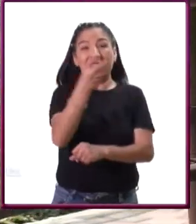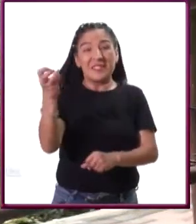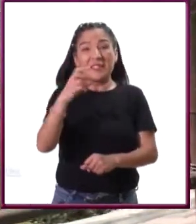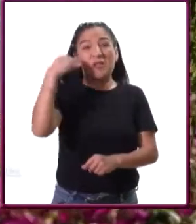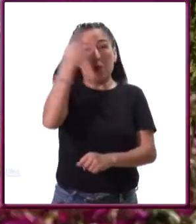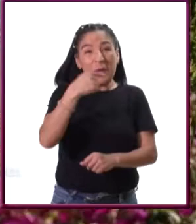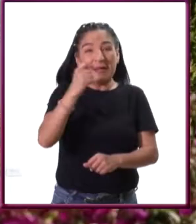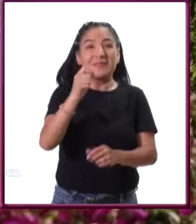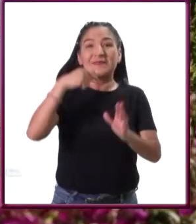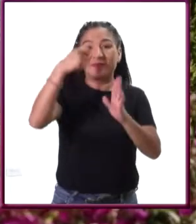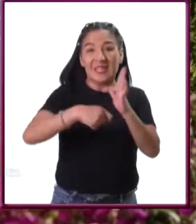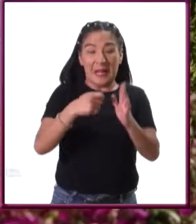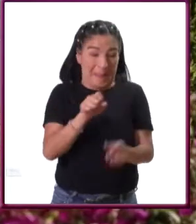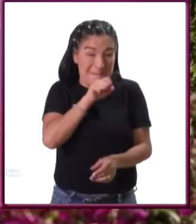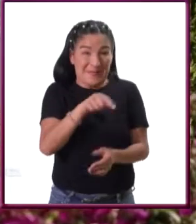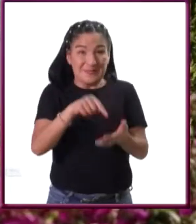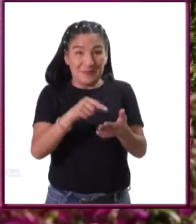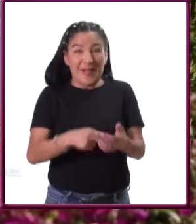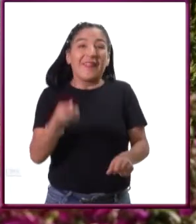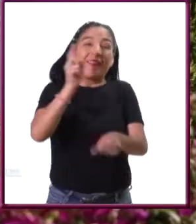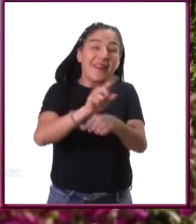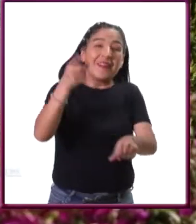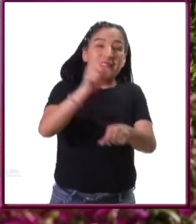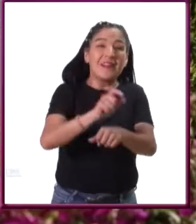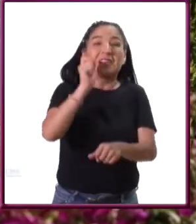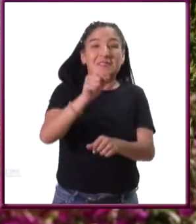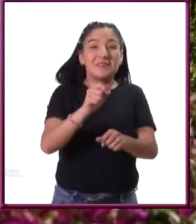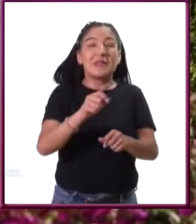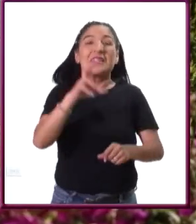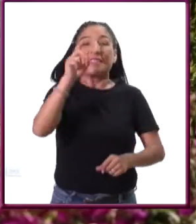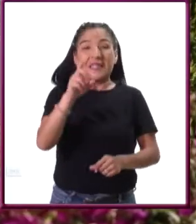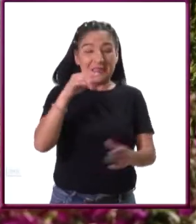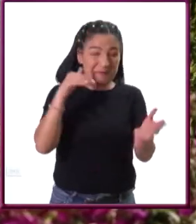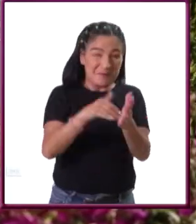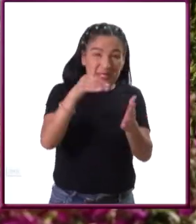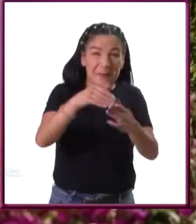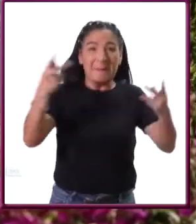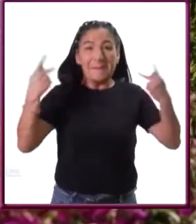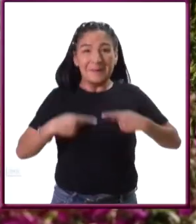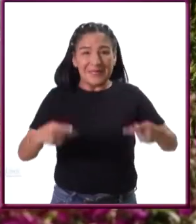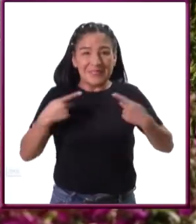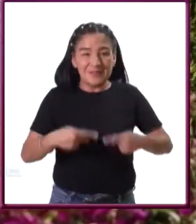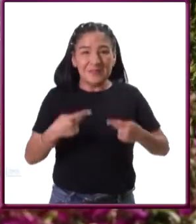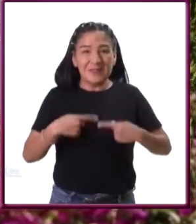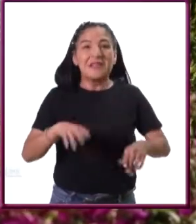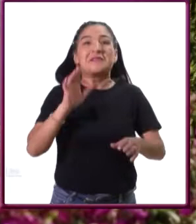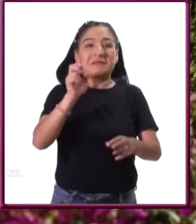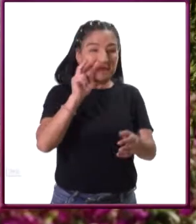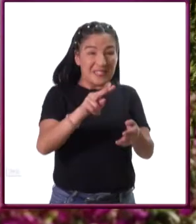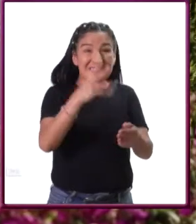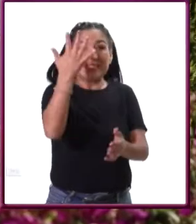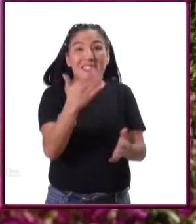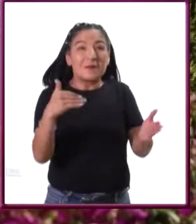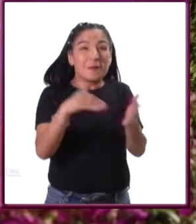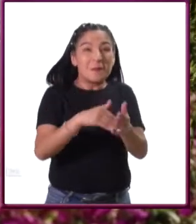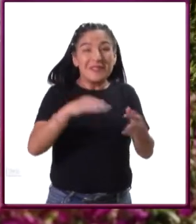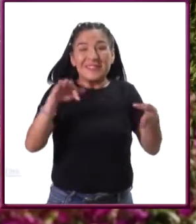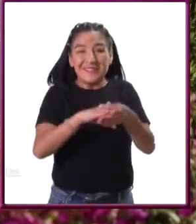ese sitio web, cada día, un promedio de 30 millones de personas ven cerca de 5,000 millones de